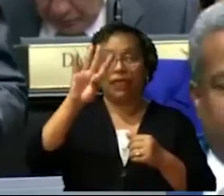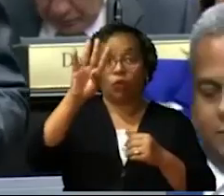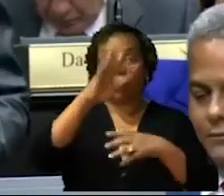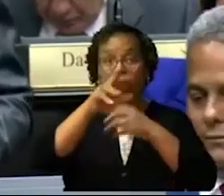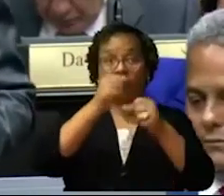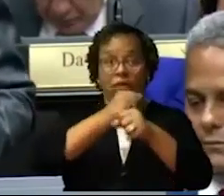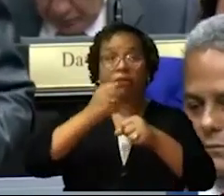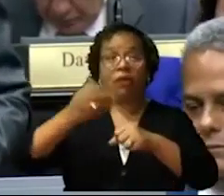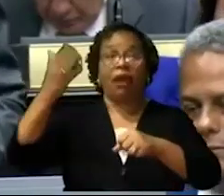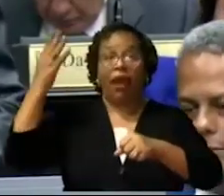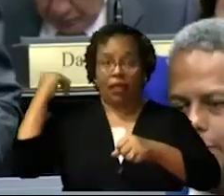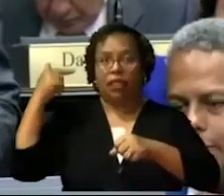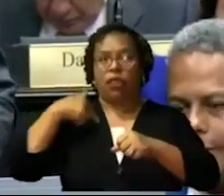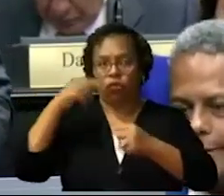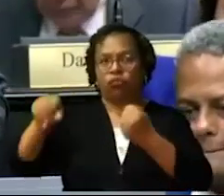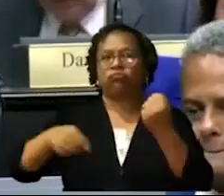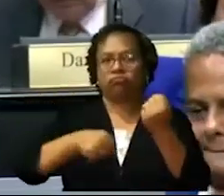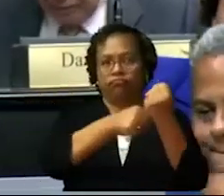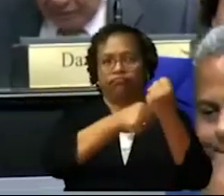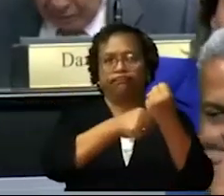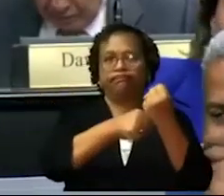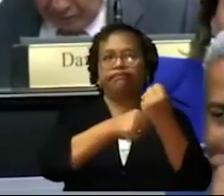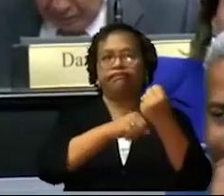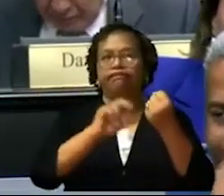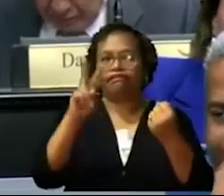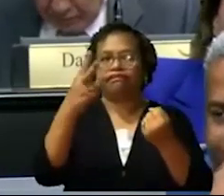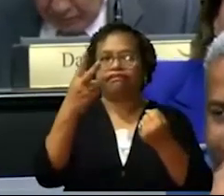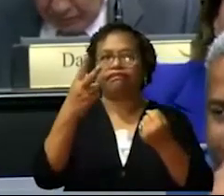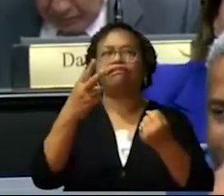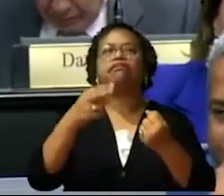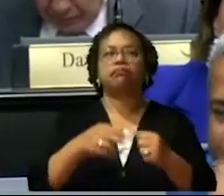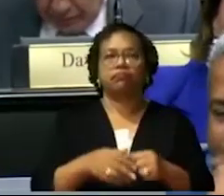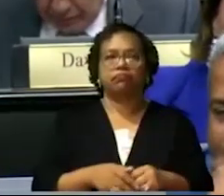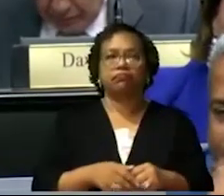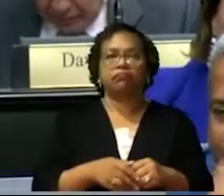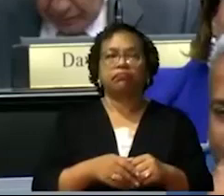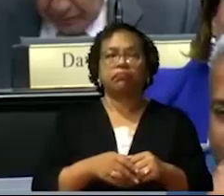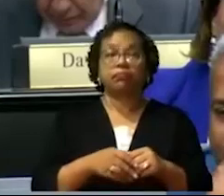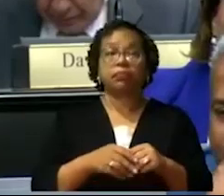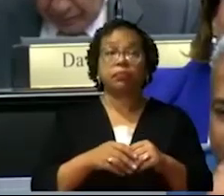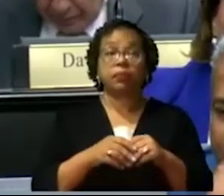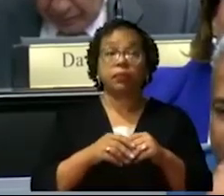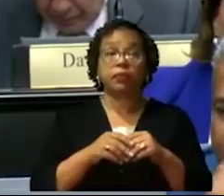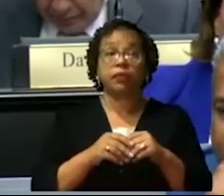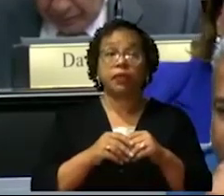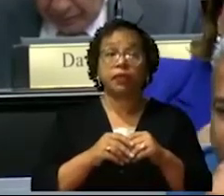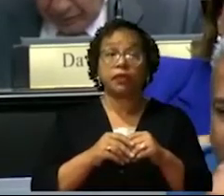de la provincia de María Trinidad Sánchez, este proyecto está